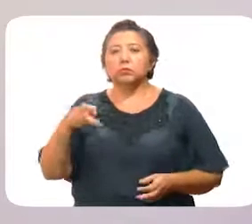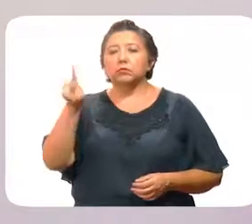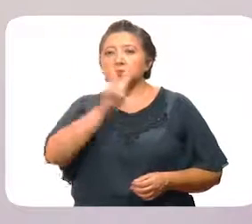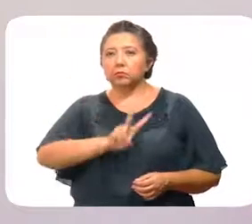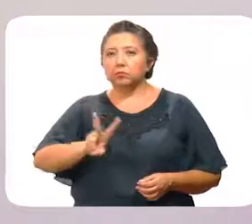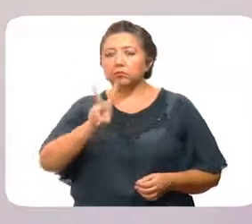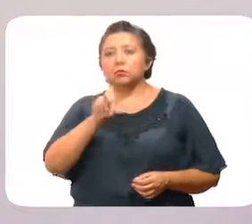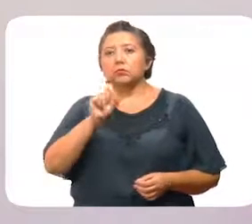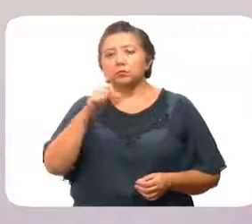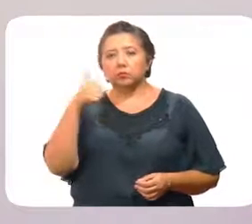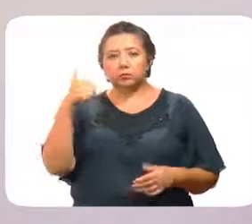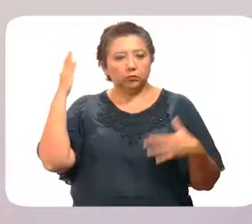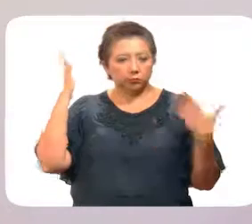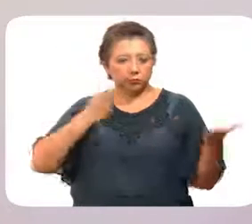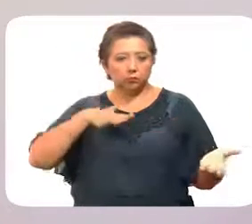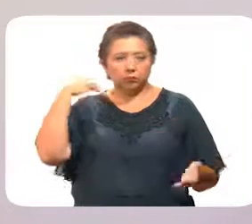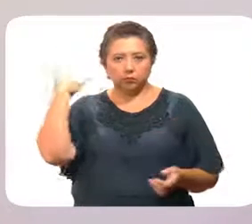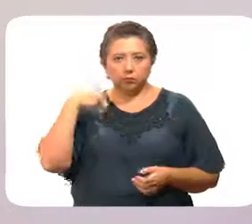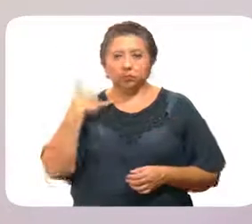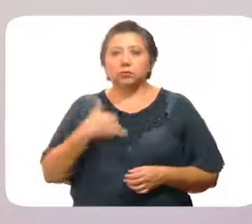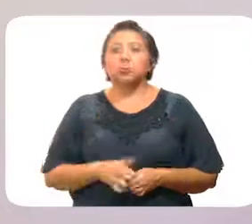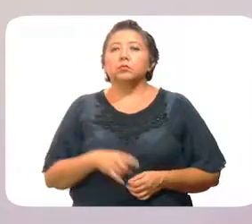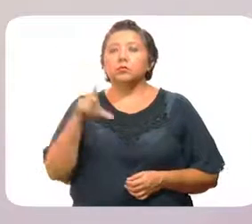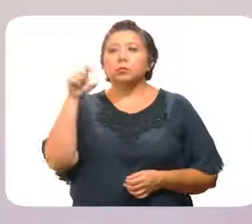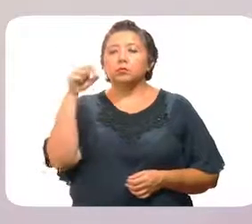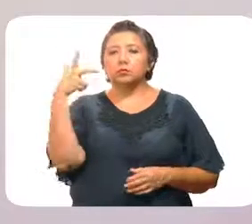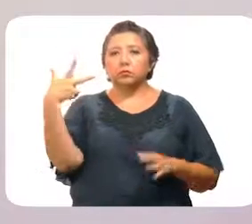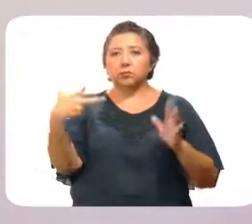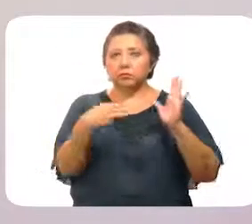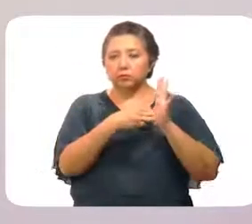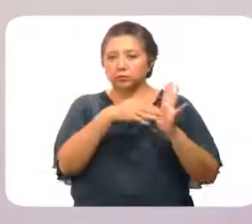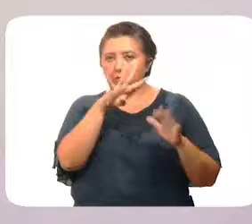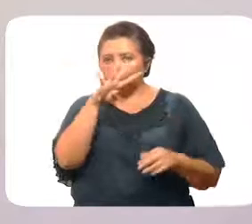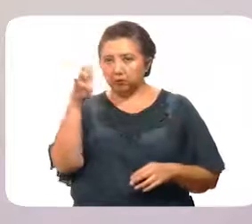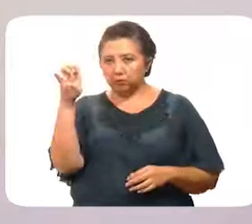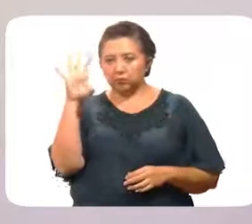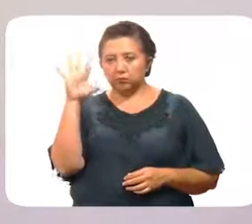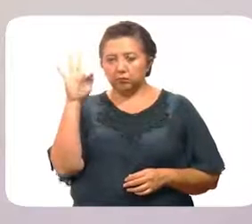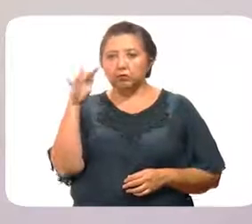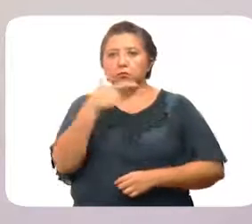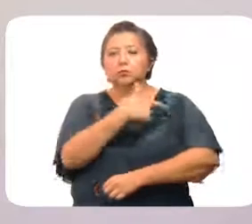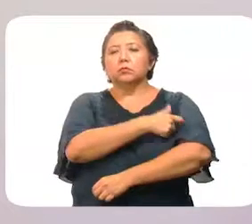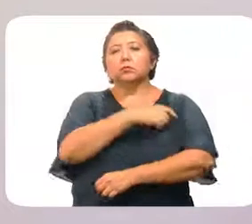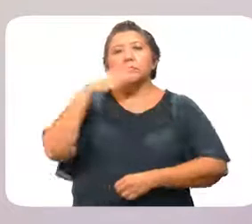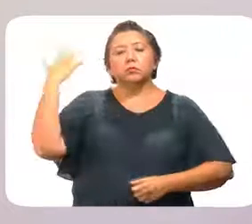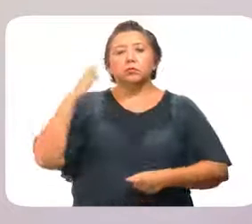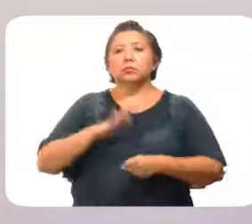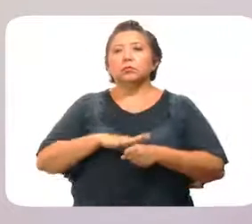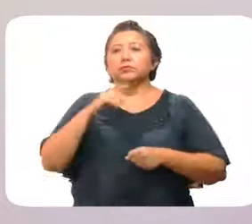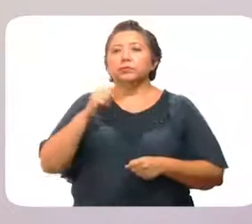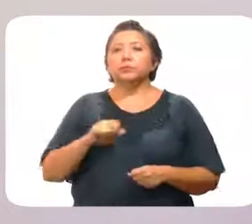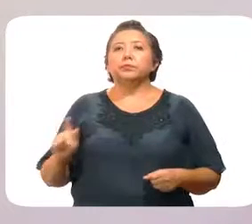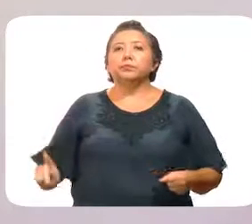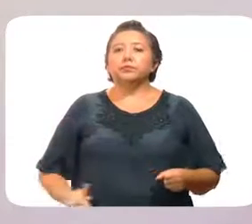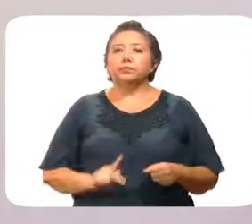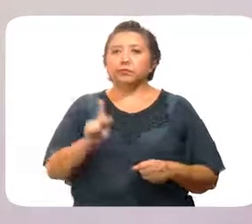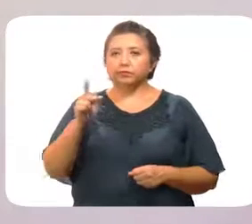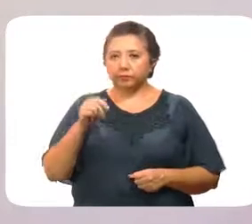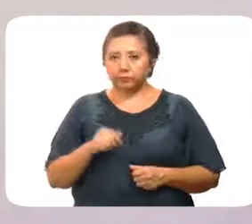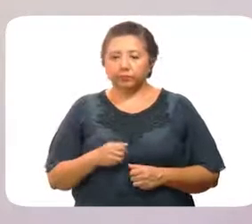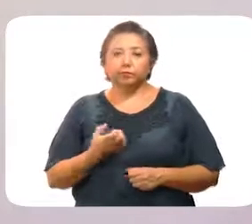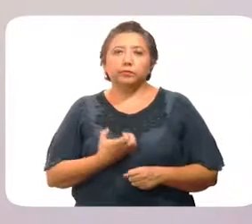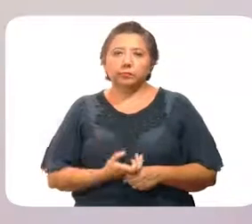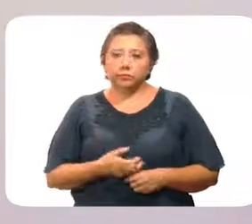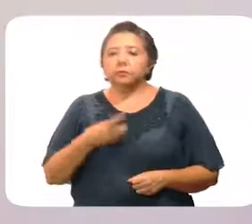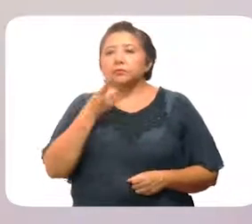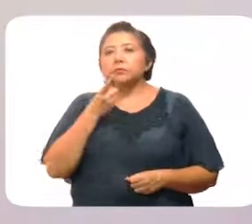viernes 26 llegó a Yucatán un lote de 28.440 vacunas para adultos mayores en municipios del interior del